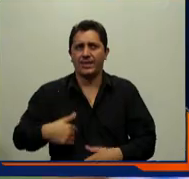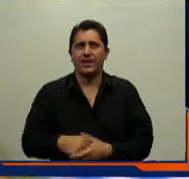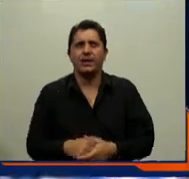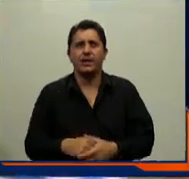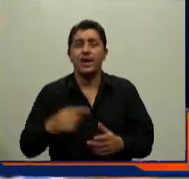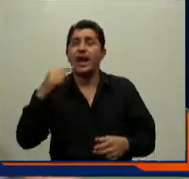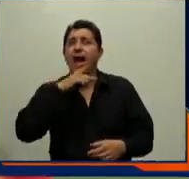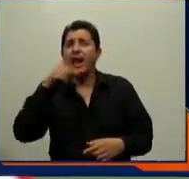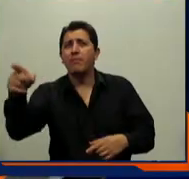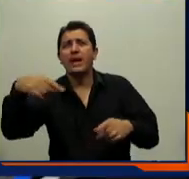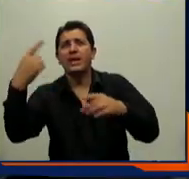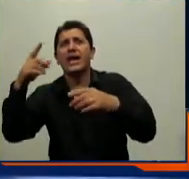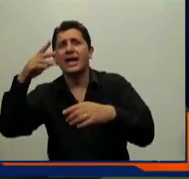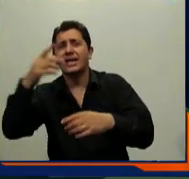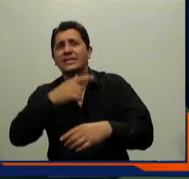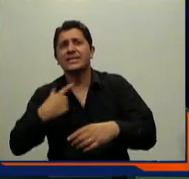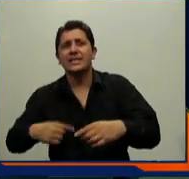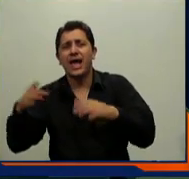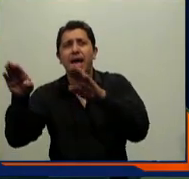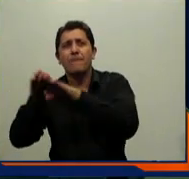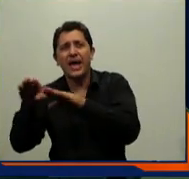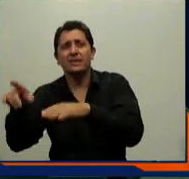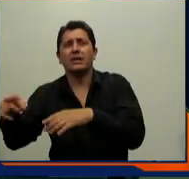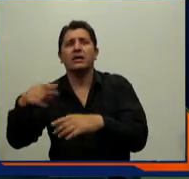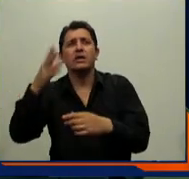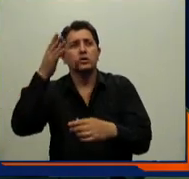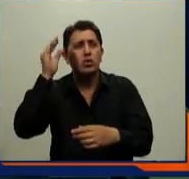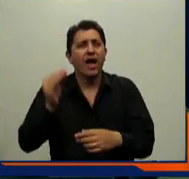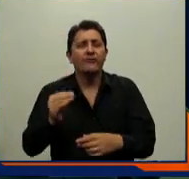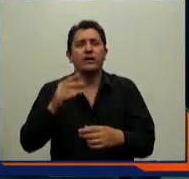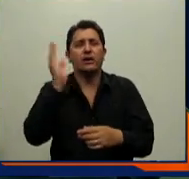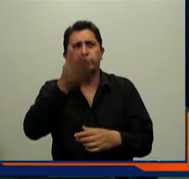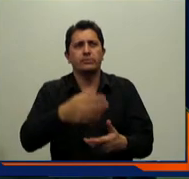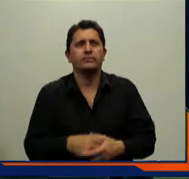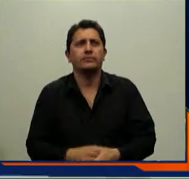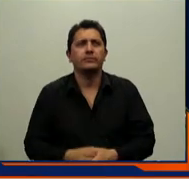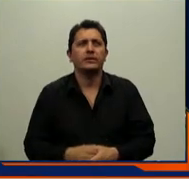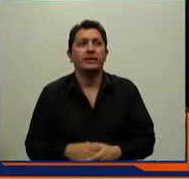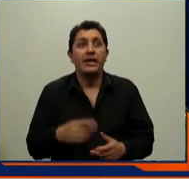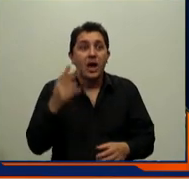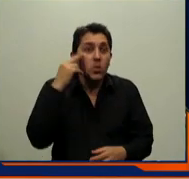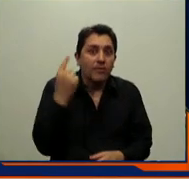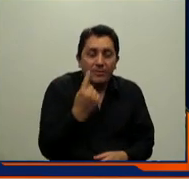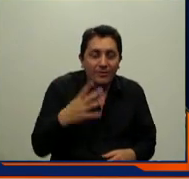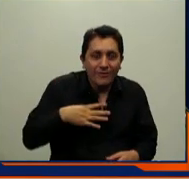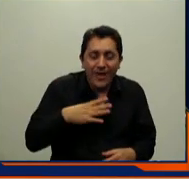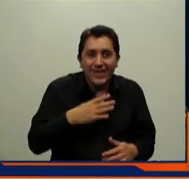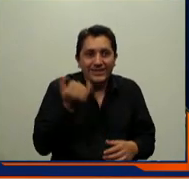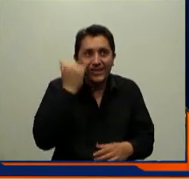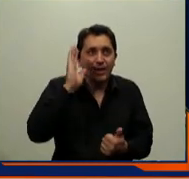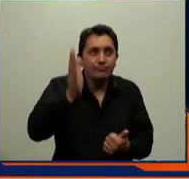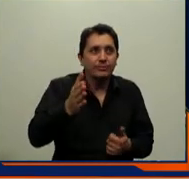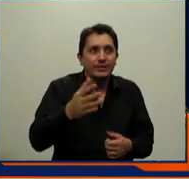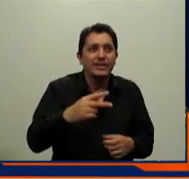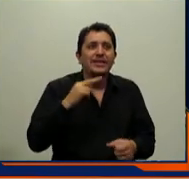que Alemania empató 1-1 con China y le ganó 3-1 a Sudáfrica. Porque faltaban 9 minutos y lo teníamos ahí. El segundo